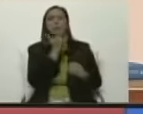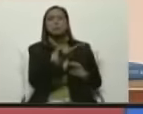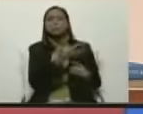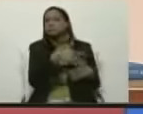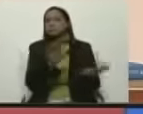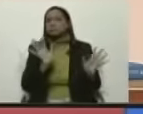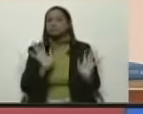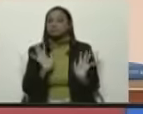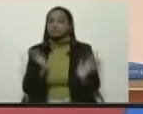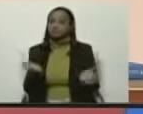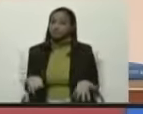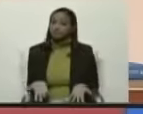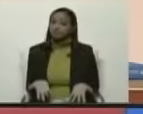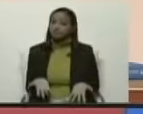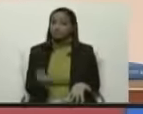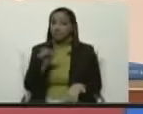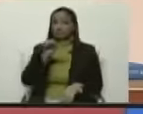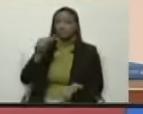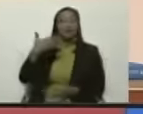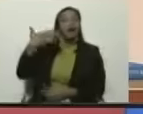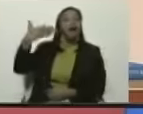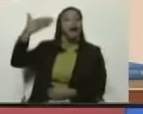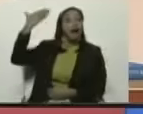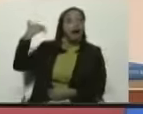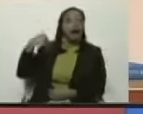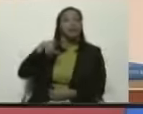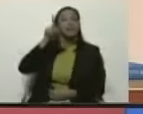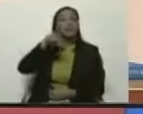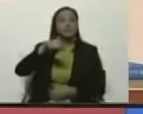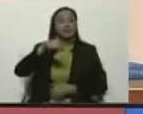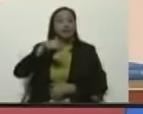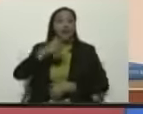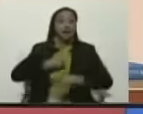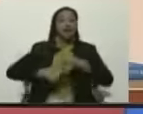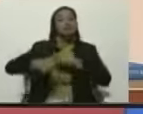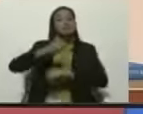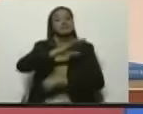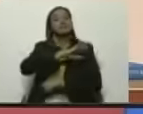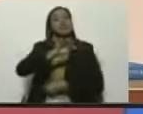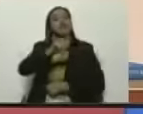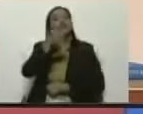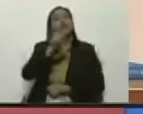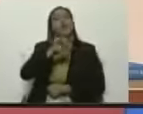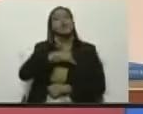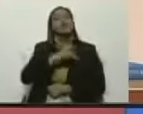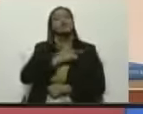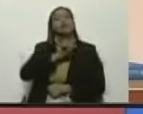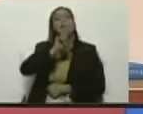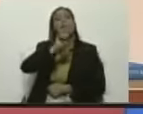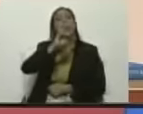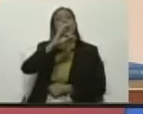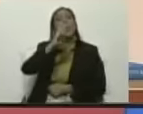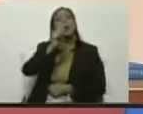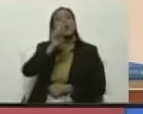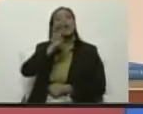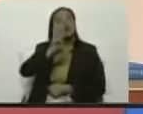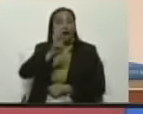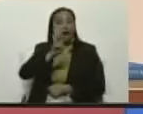al rector de la UCAC, que chavista tampoco es, más bien no,